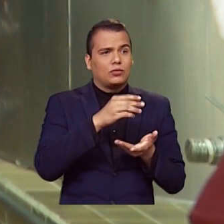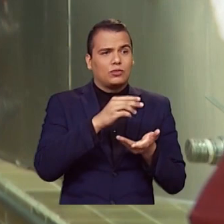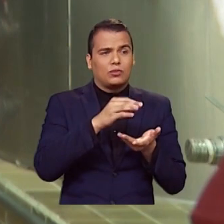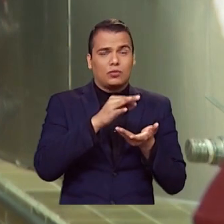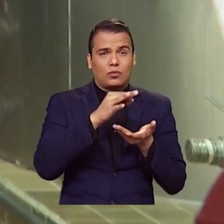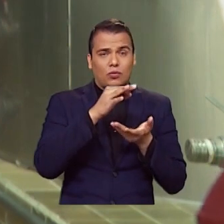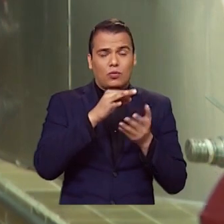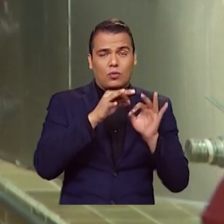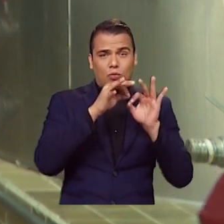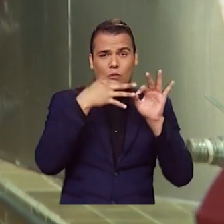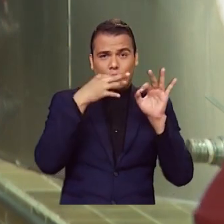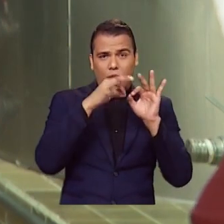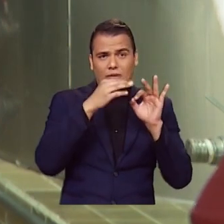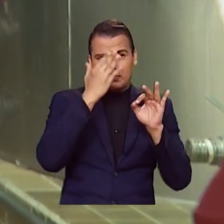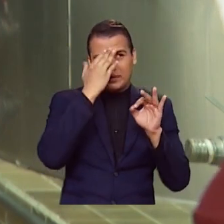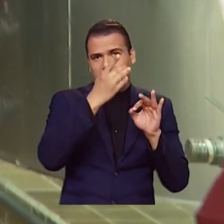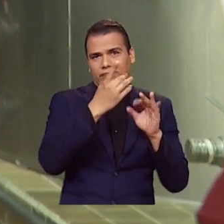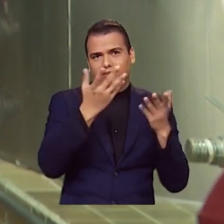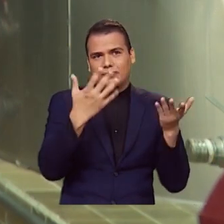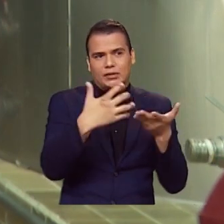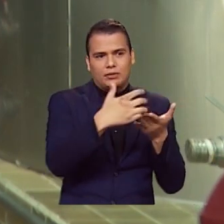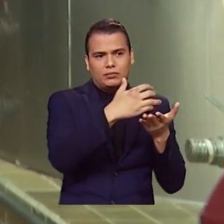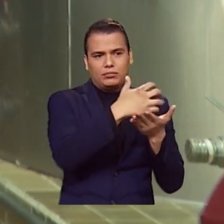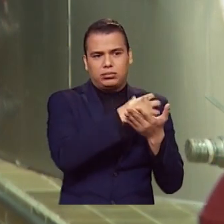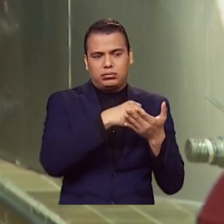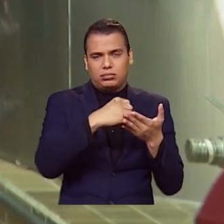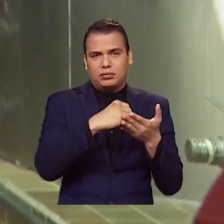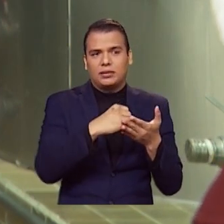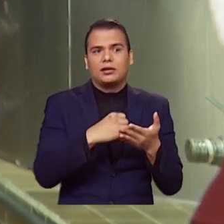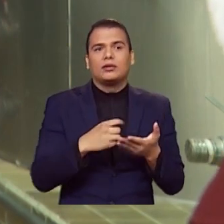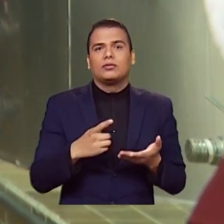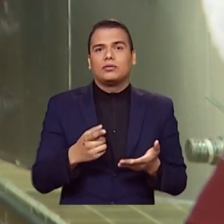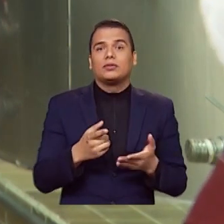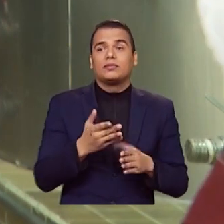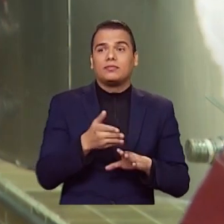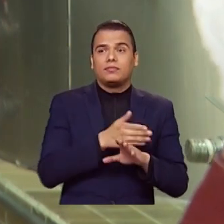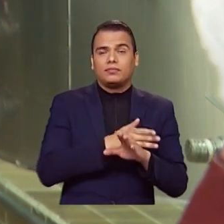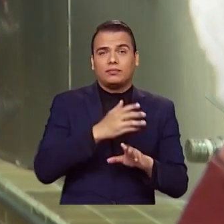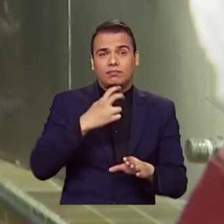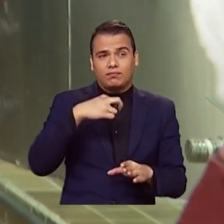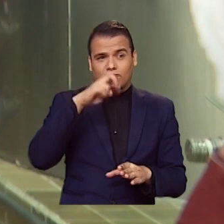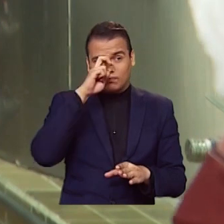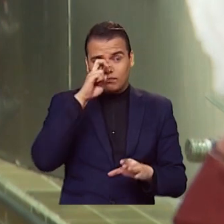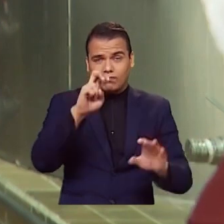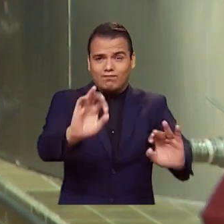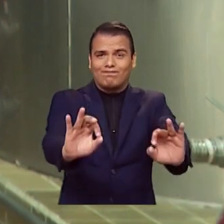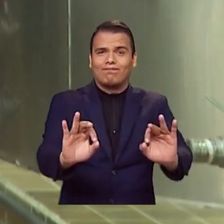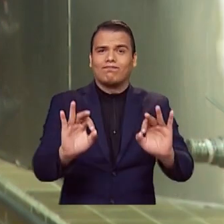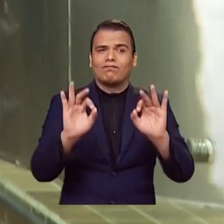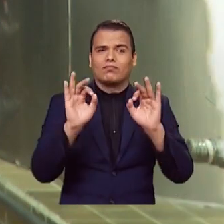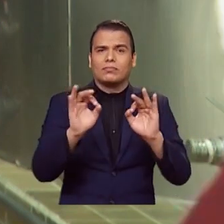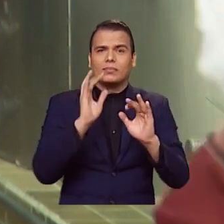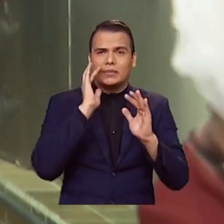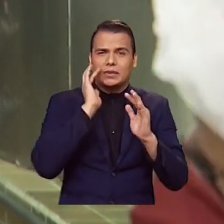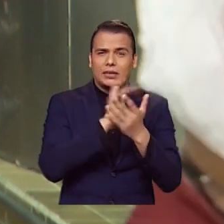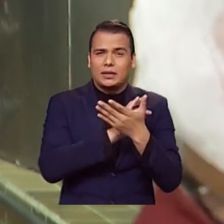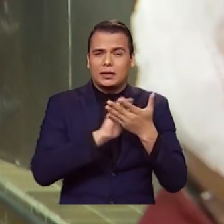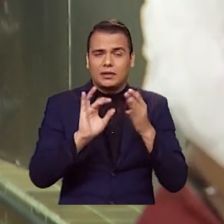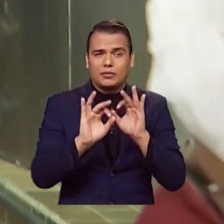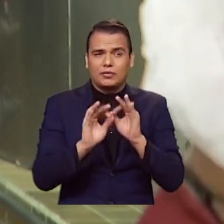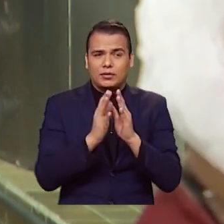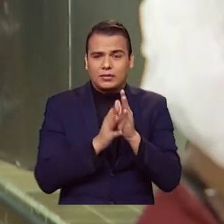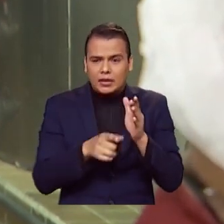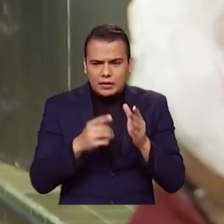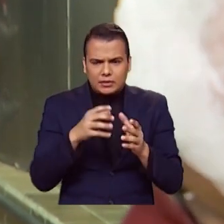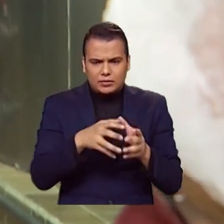es la materia prima para nosotros procesar los vinos. Entonces se tiene estricto control en la desinfección